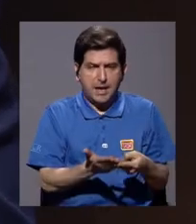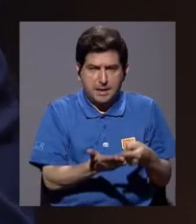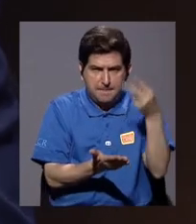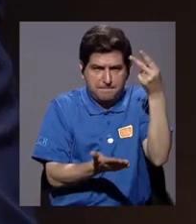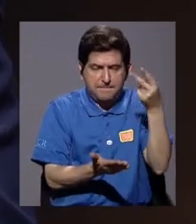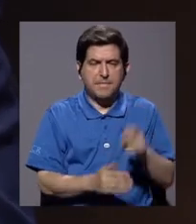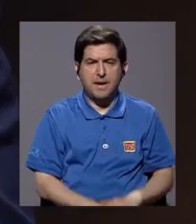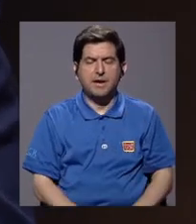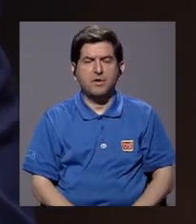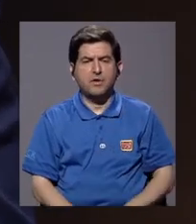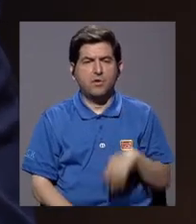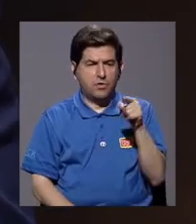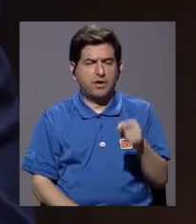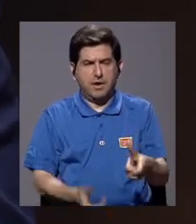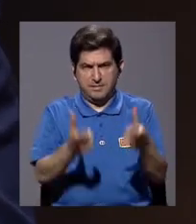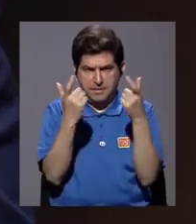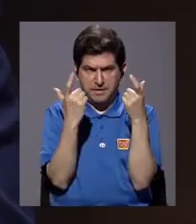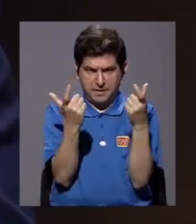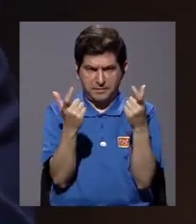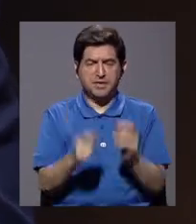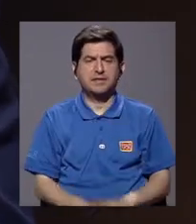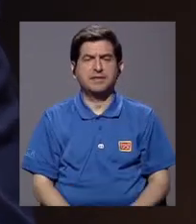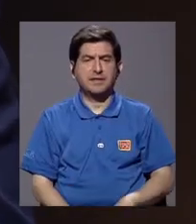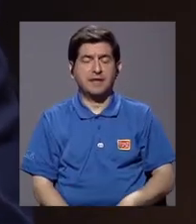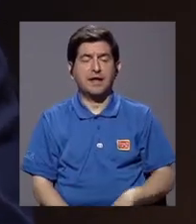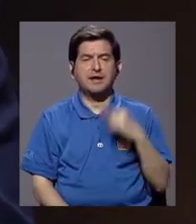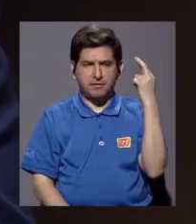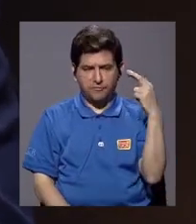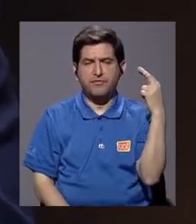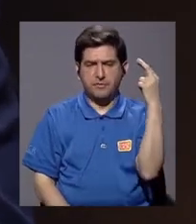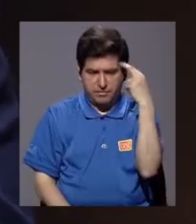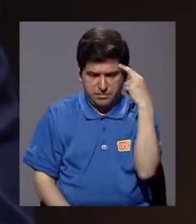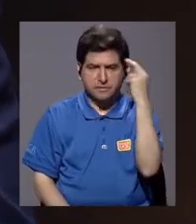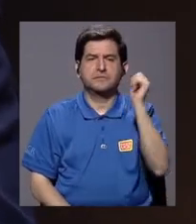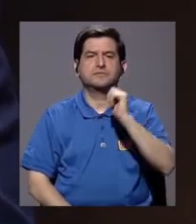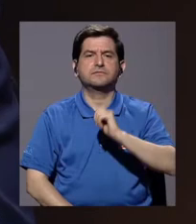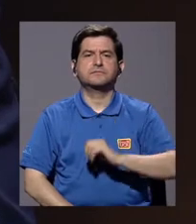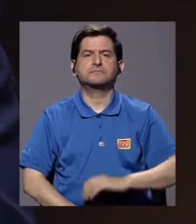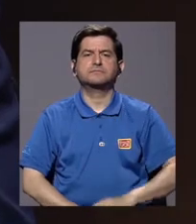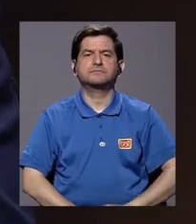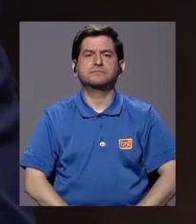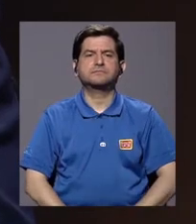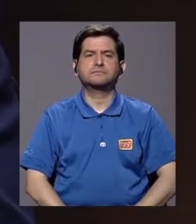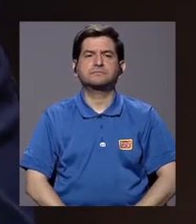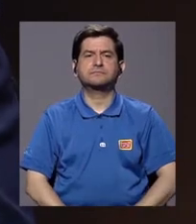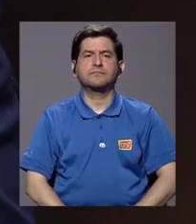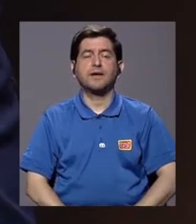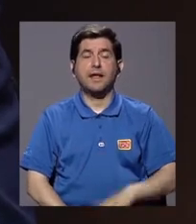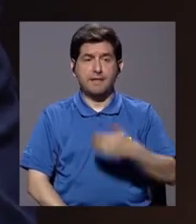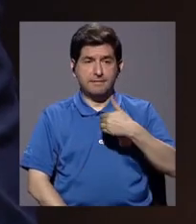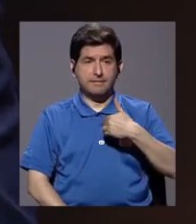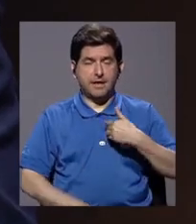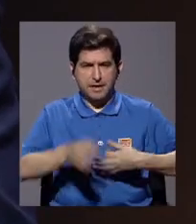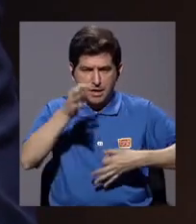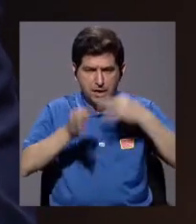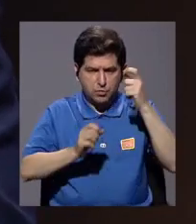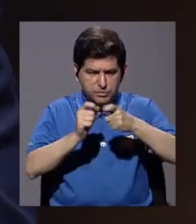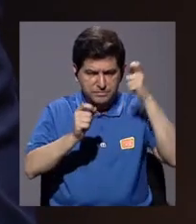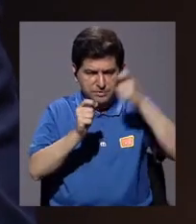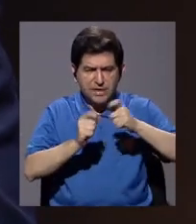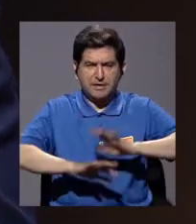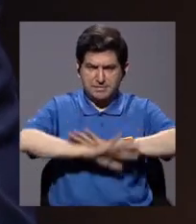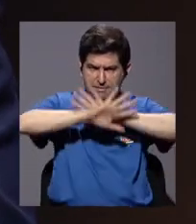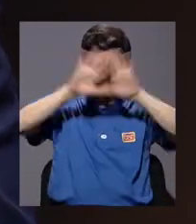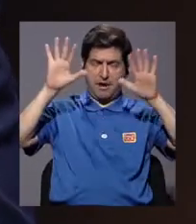y partidas que se iban a capitalizar fueran absolutamente racionales, con una justificación precisa y